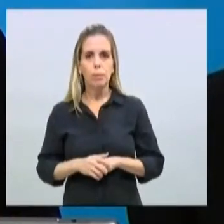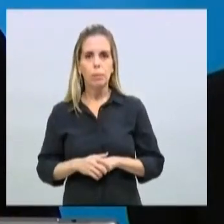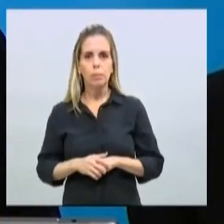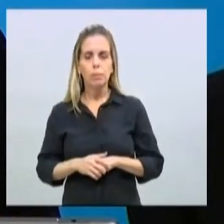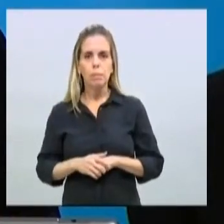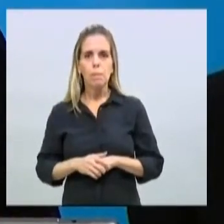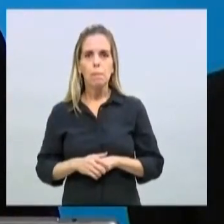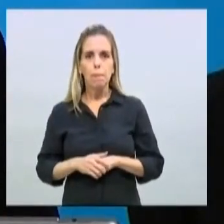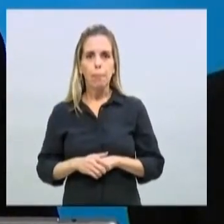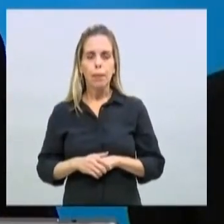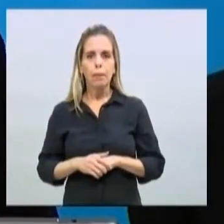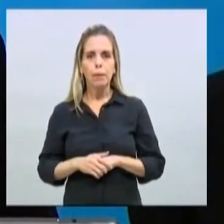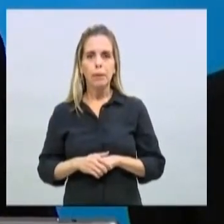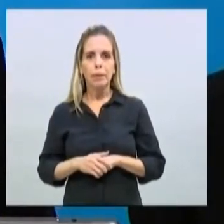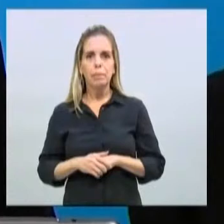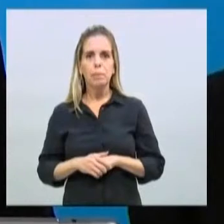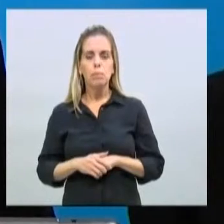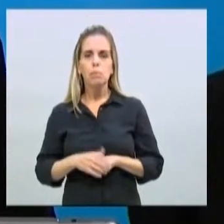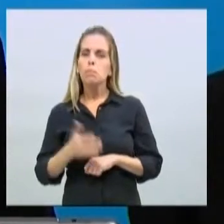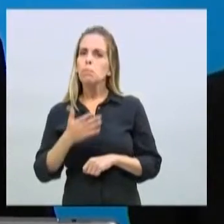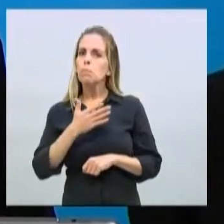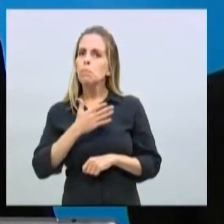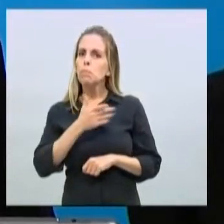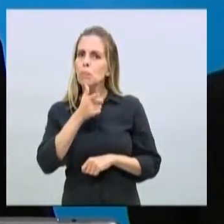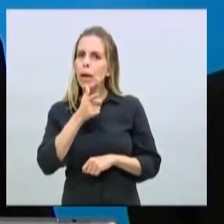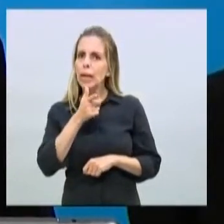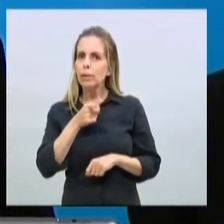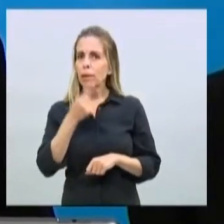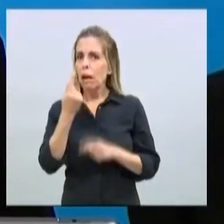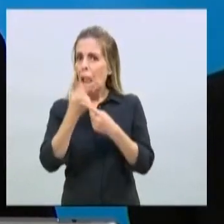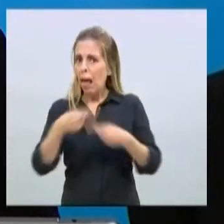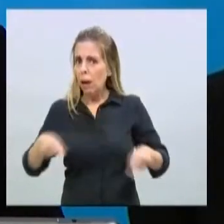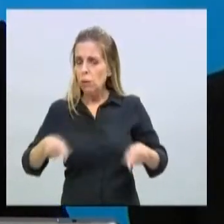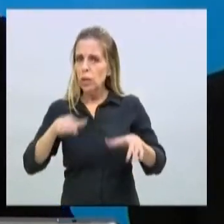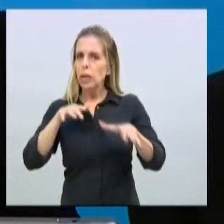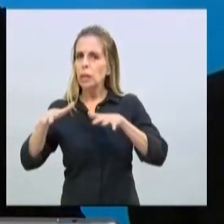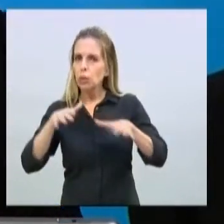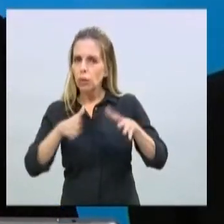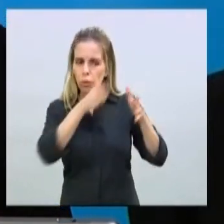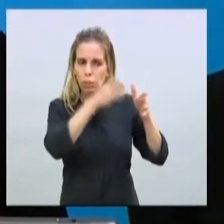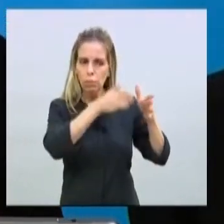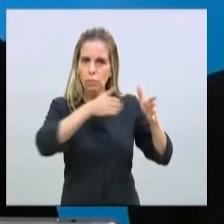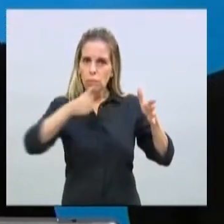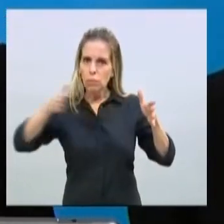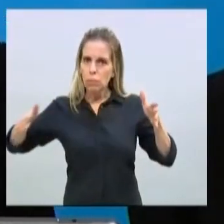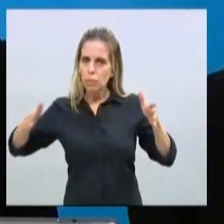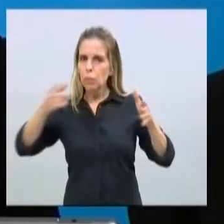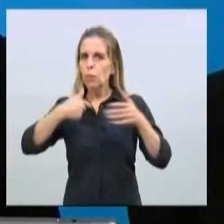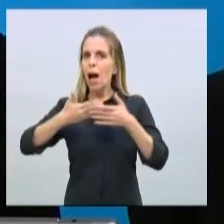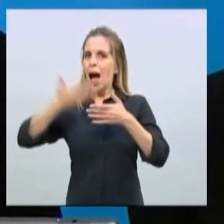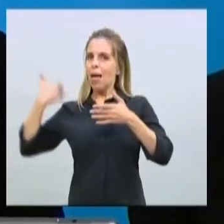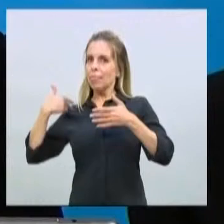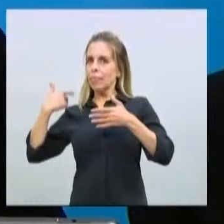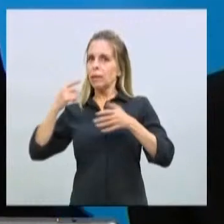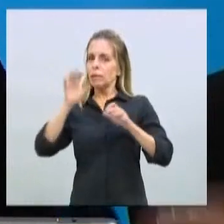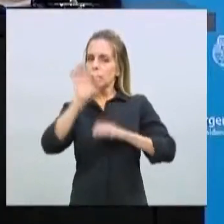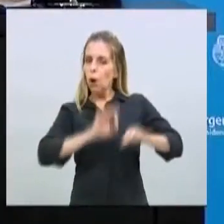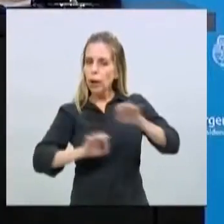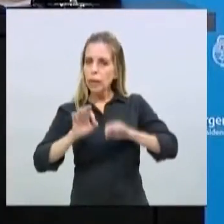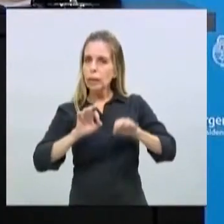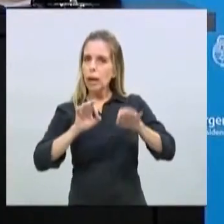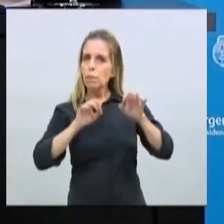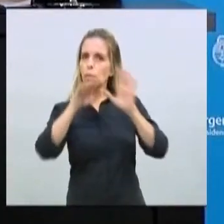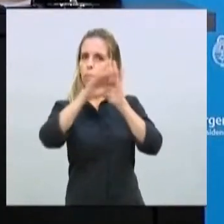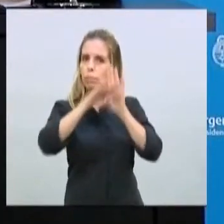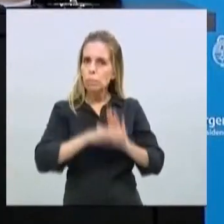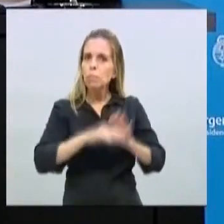Yo diría que las cosas están ocurriendo como lo venimos pensando y planeando. En este